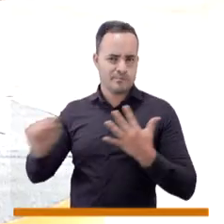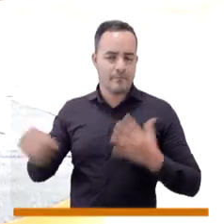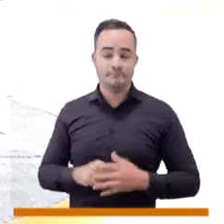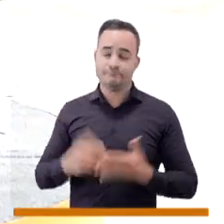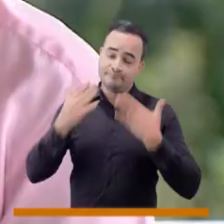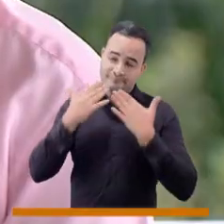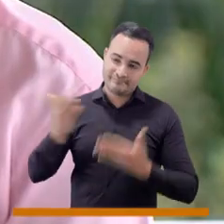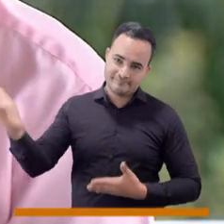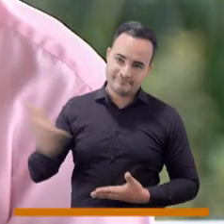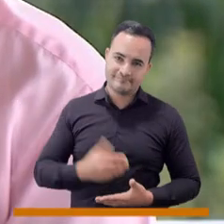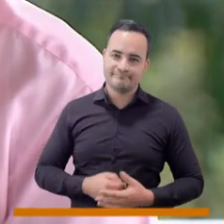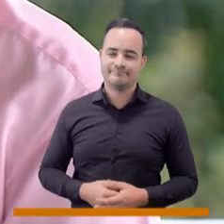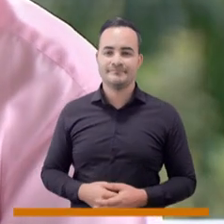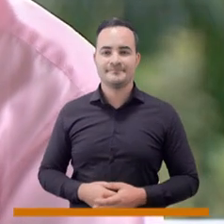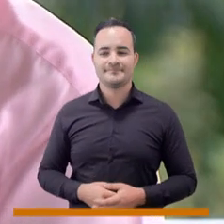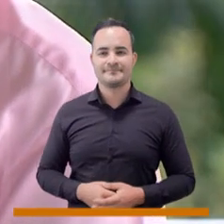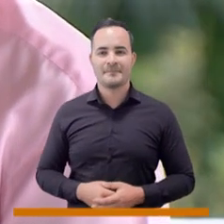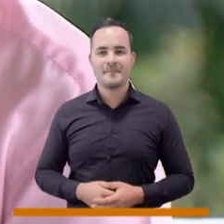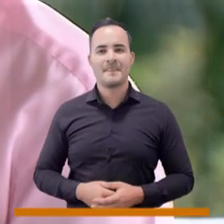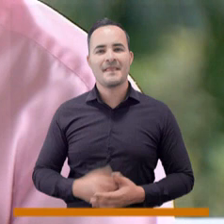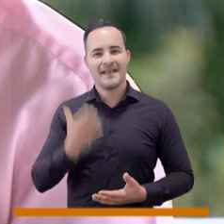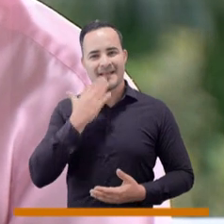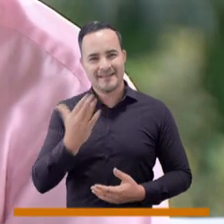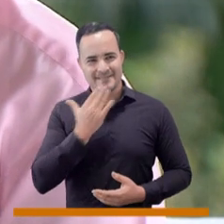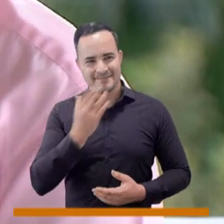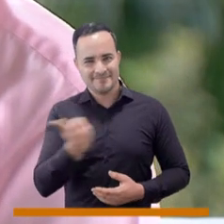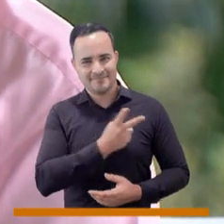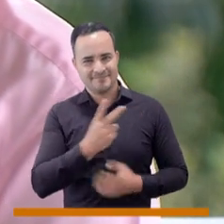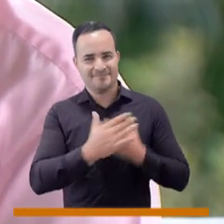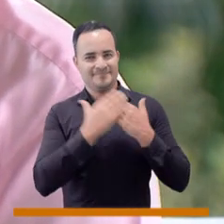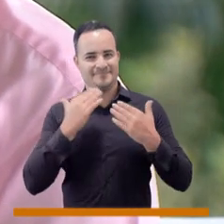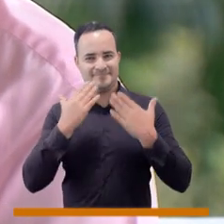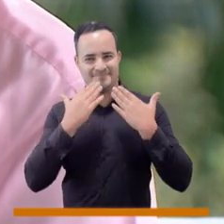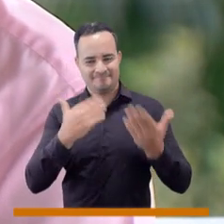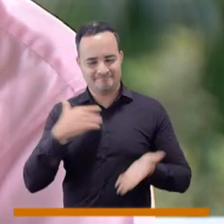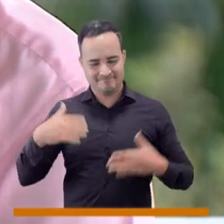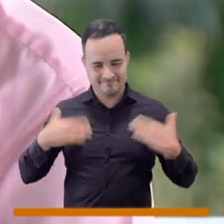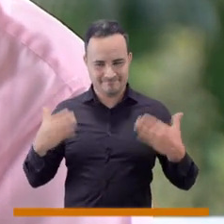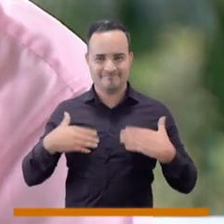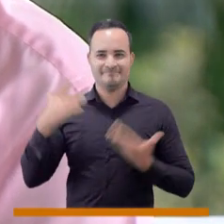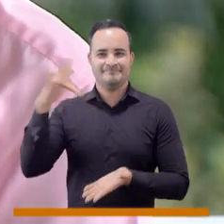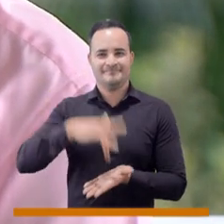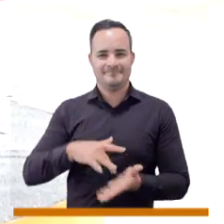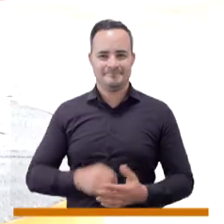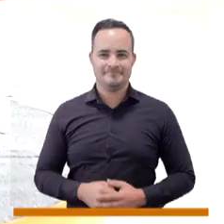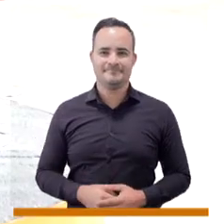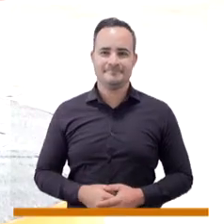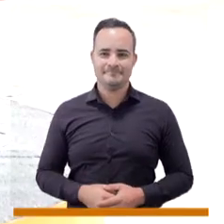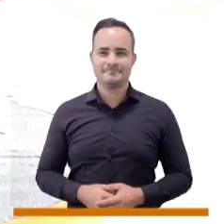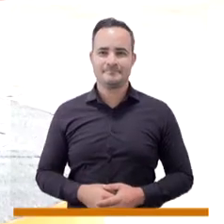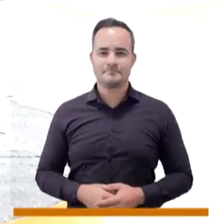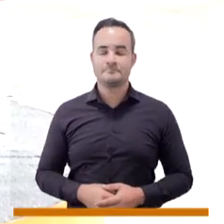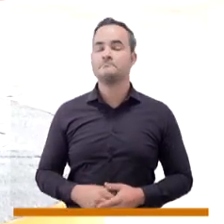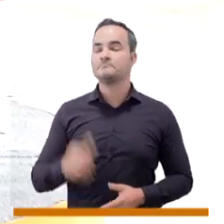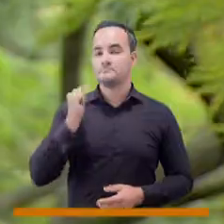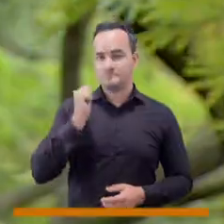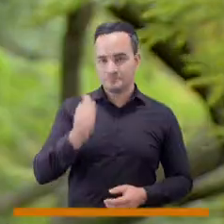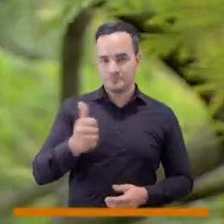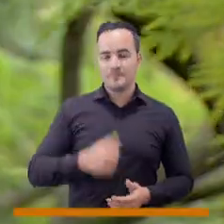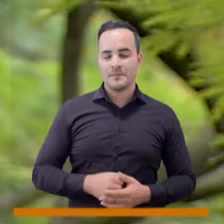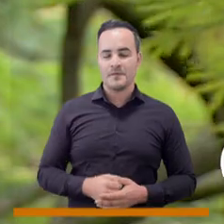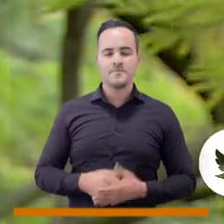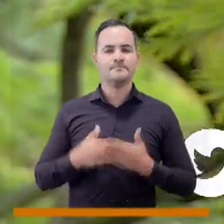por acompañarnos y estar acá con nosotros. Catherine, Carlos, muchas gracias por la invitación. Qué bueno estar acá. Qué bueno. Bueno,